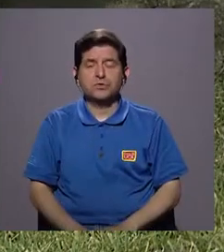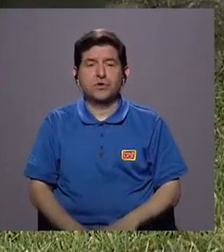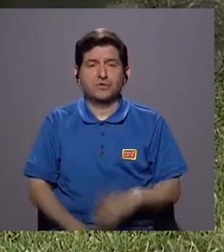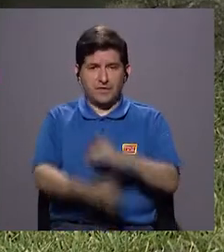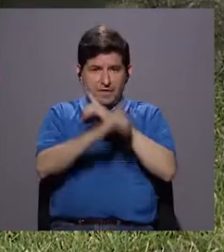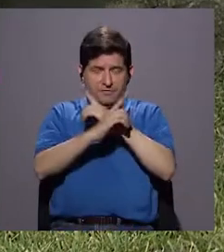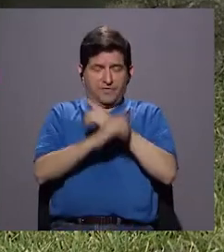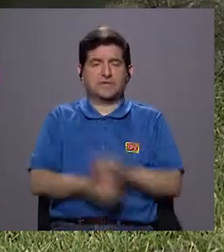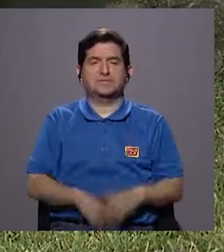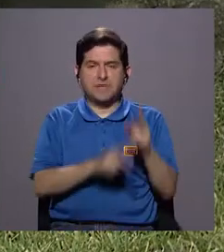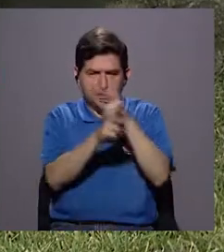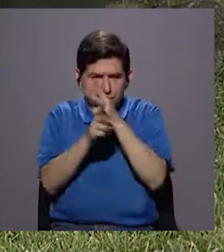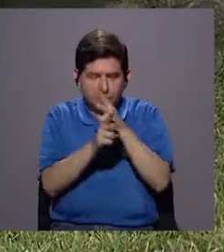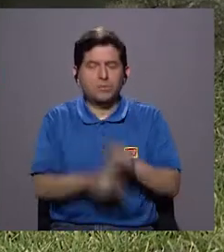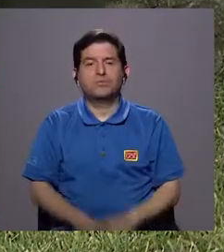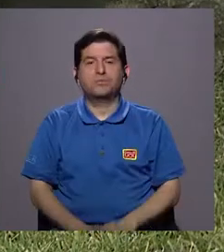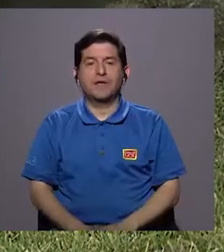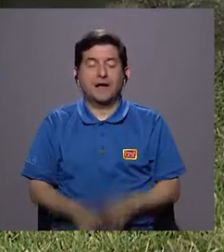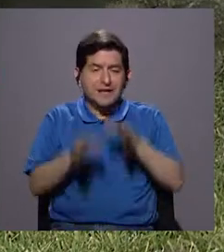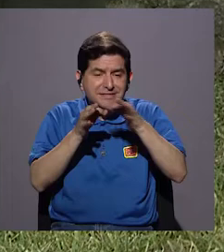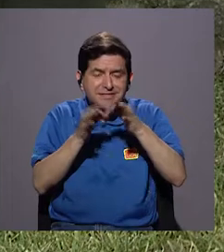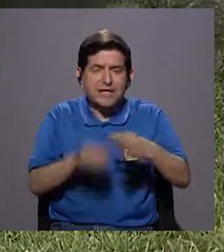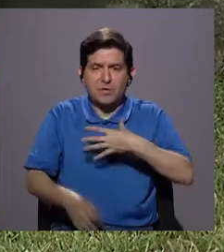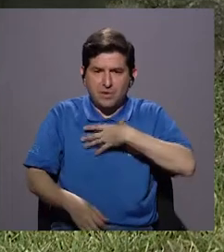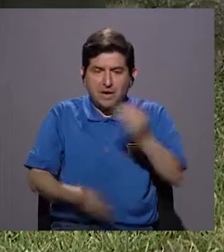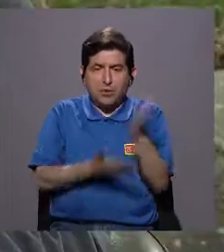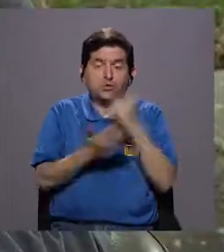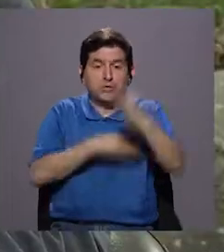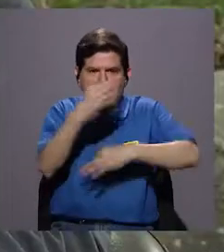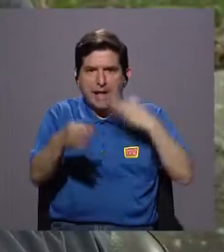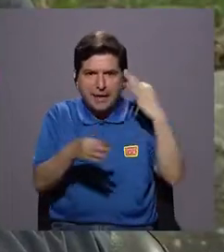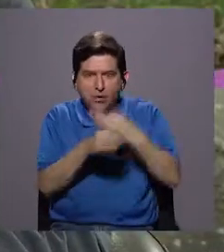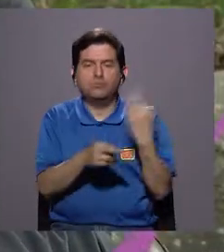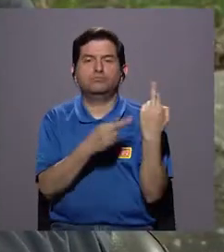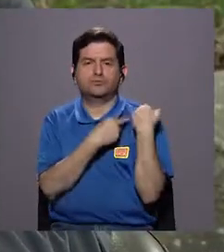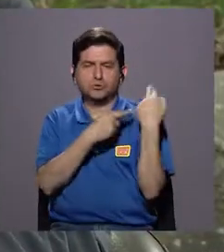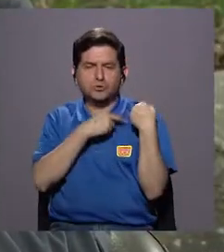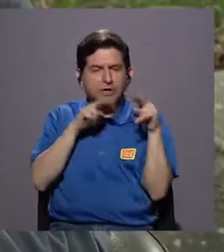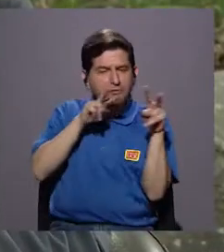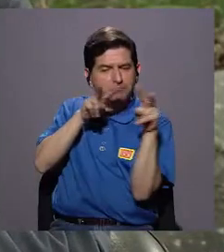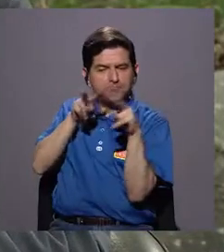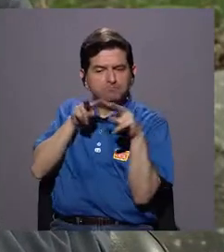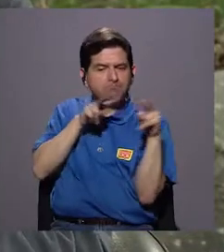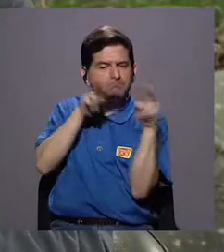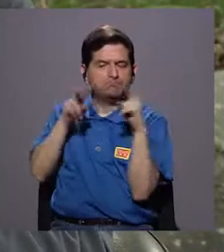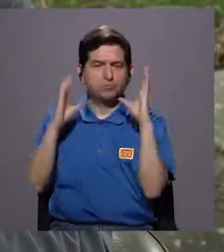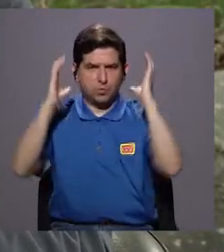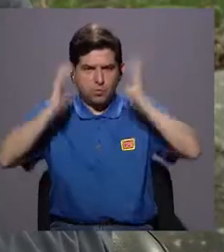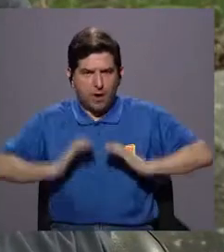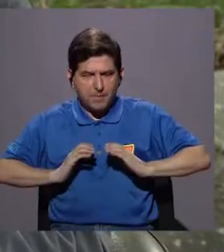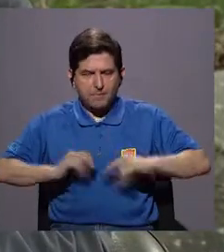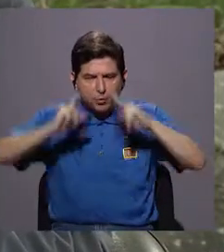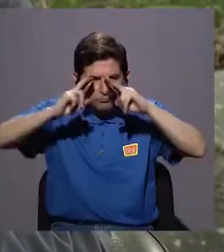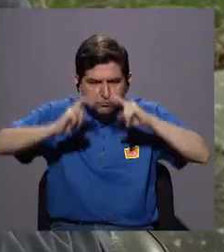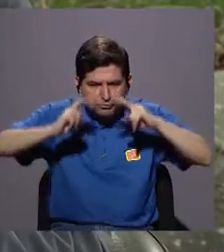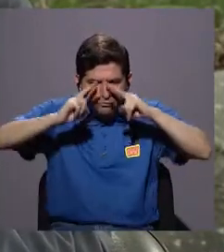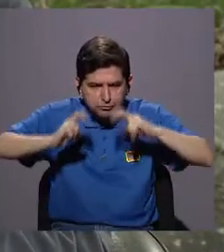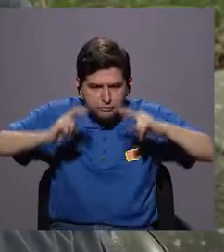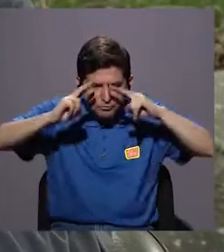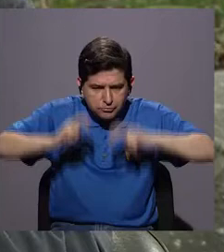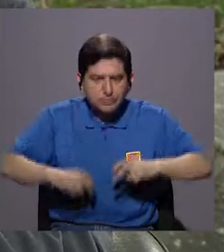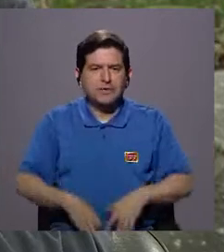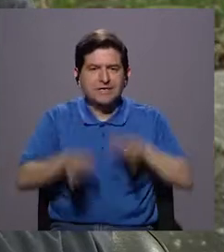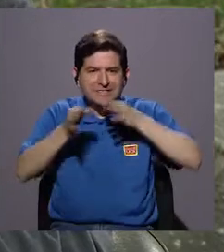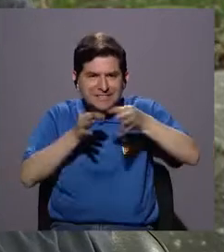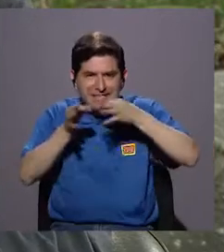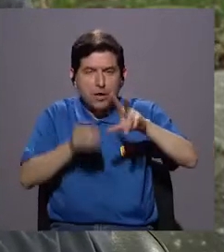y nuestros glóbulos blancos, ciertos tipos de glóbulos blancos, son los encargados de monitorear nuestro cuerpo y de estar revisando nuestras células, de